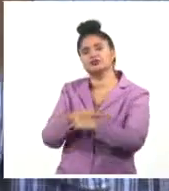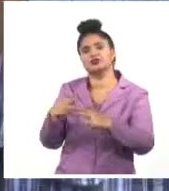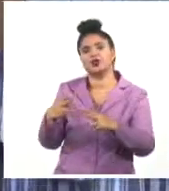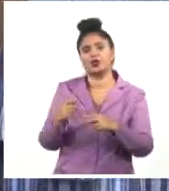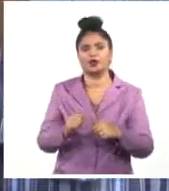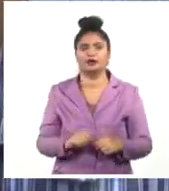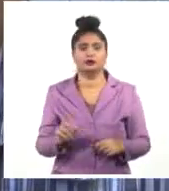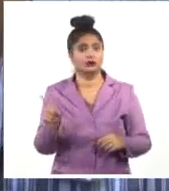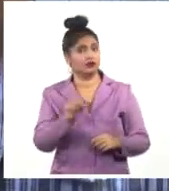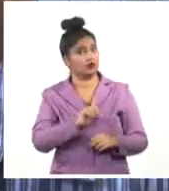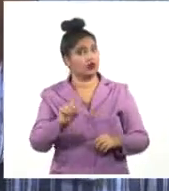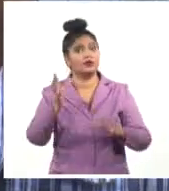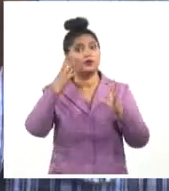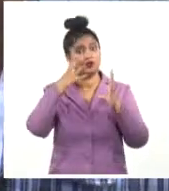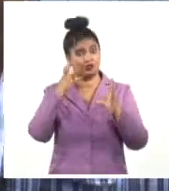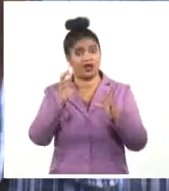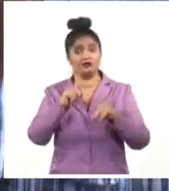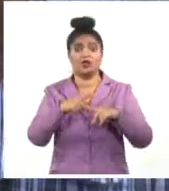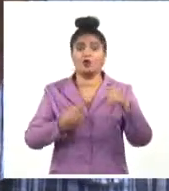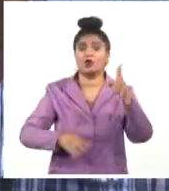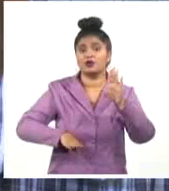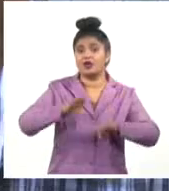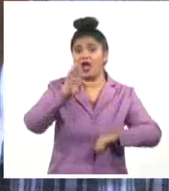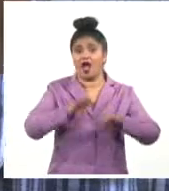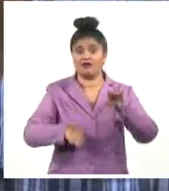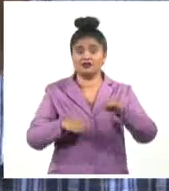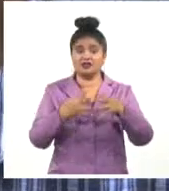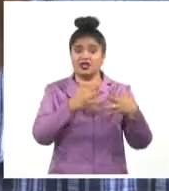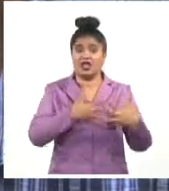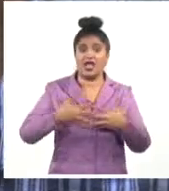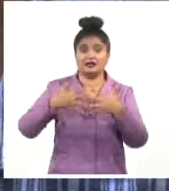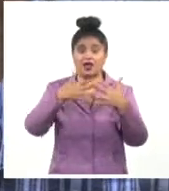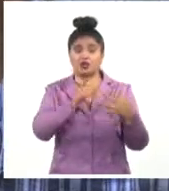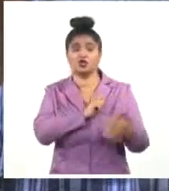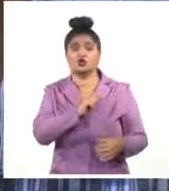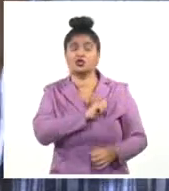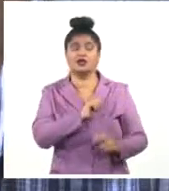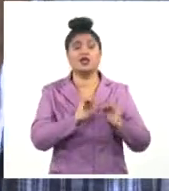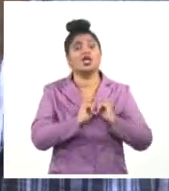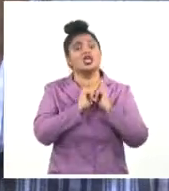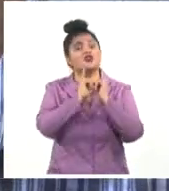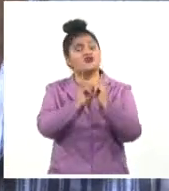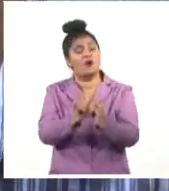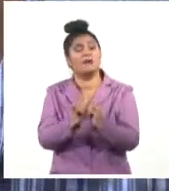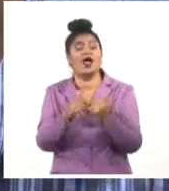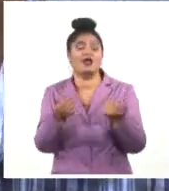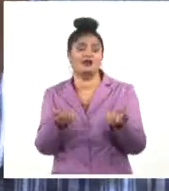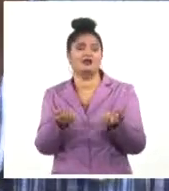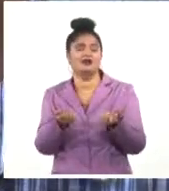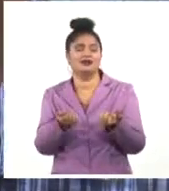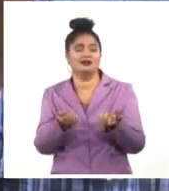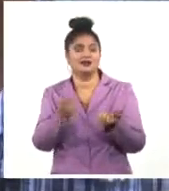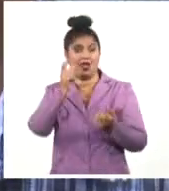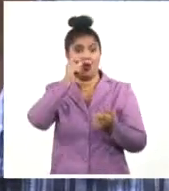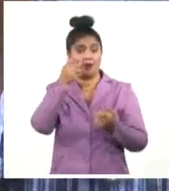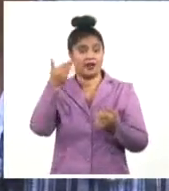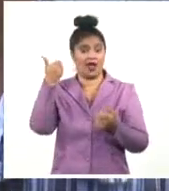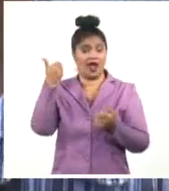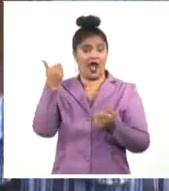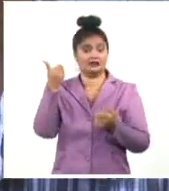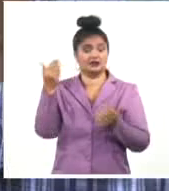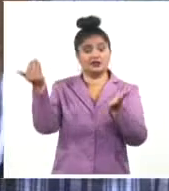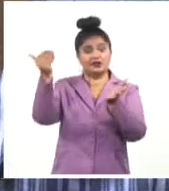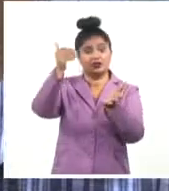revolución están tratando de revivir un Batista bueno, vamos a hablar en sentido lato